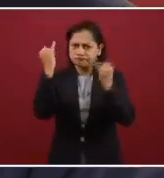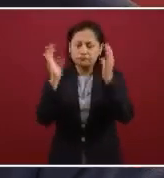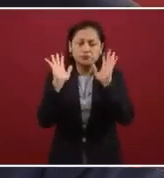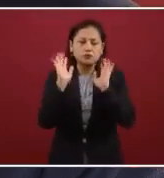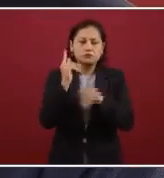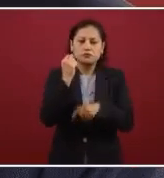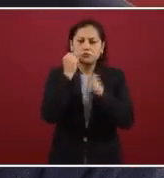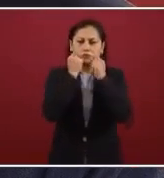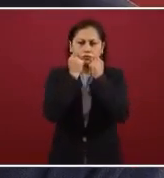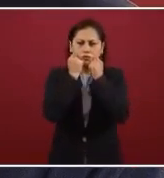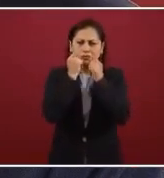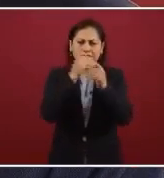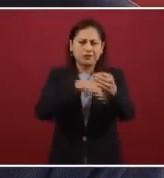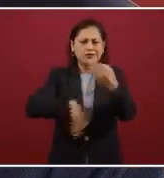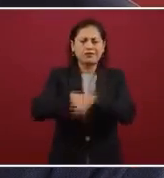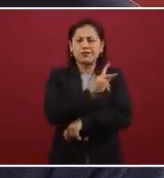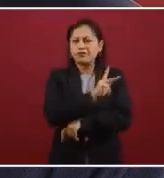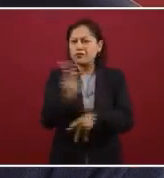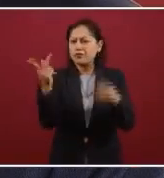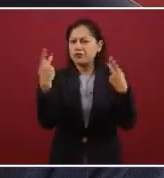a todos los mexicanos.